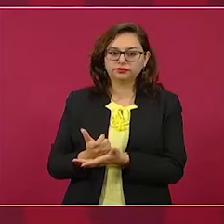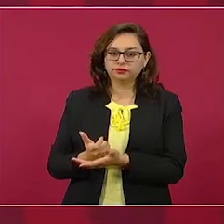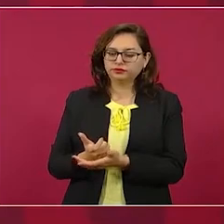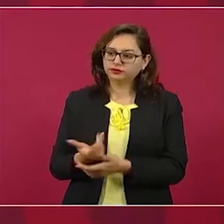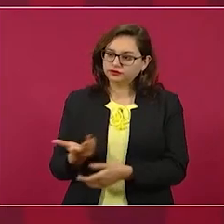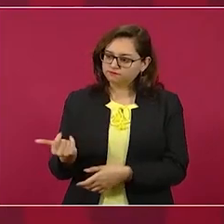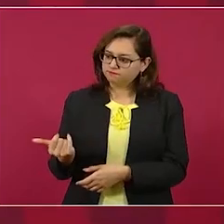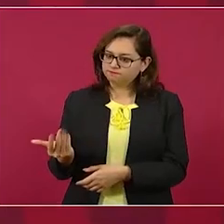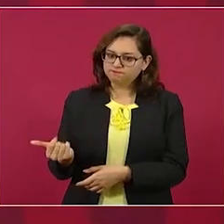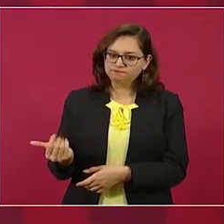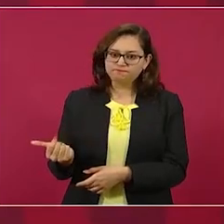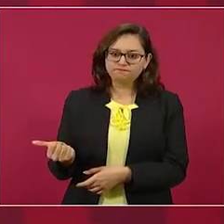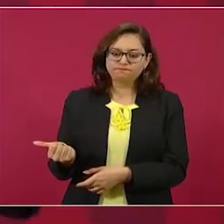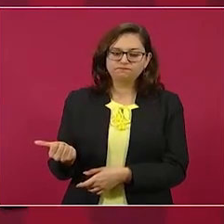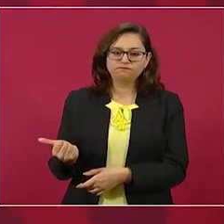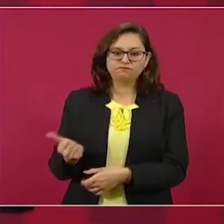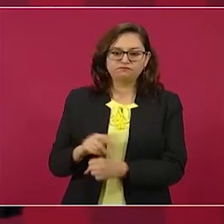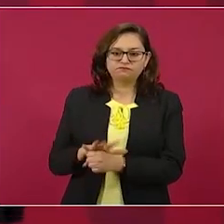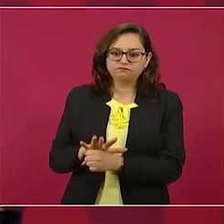apretar